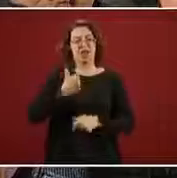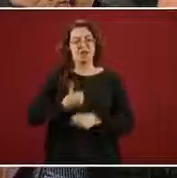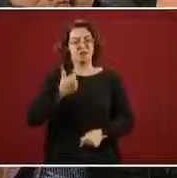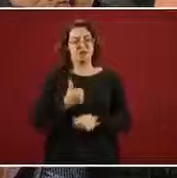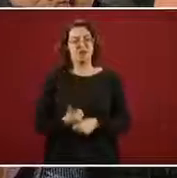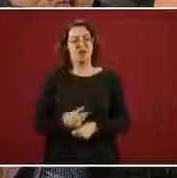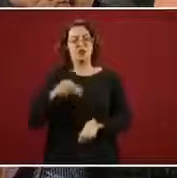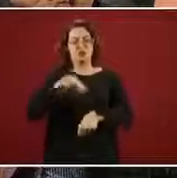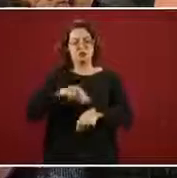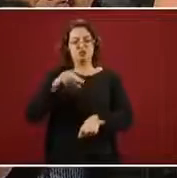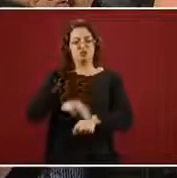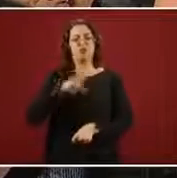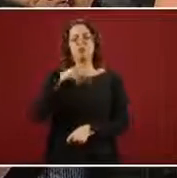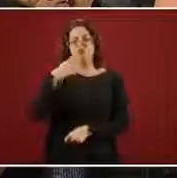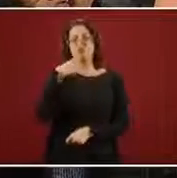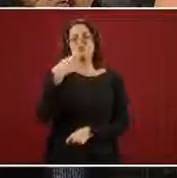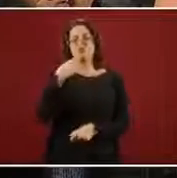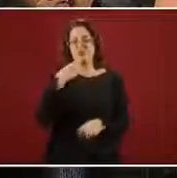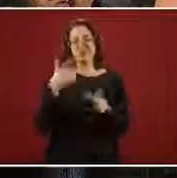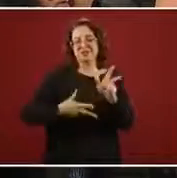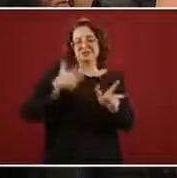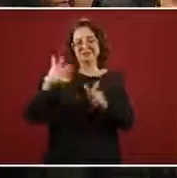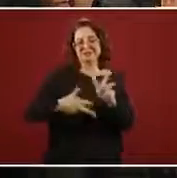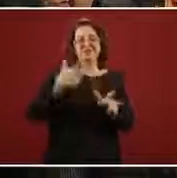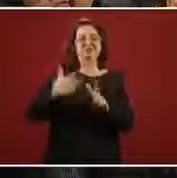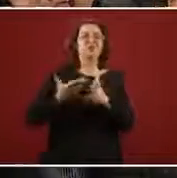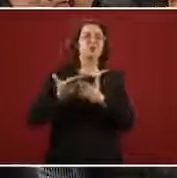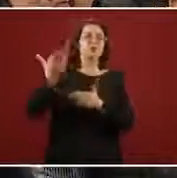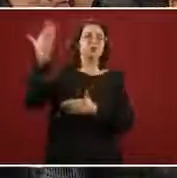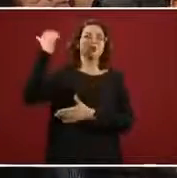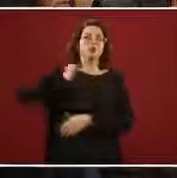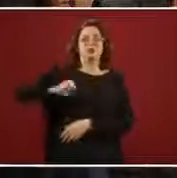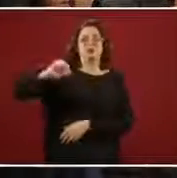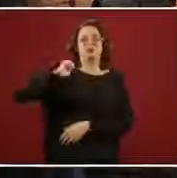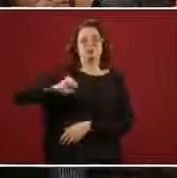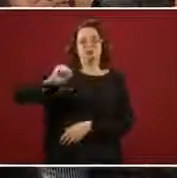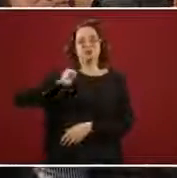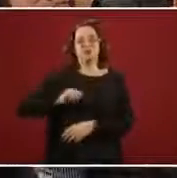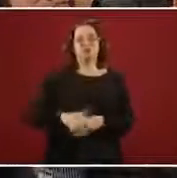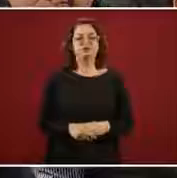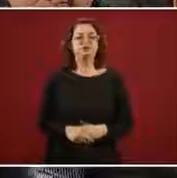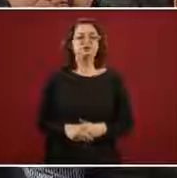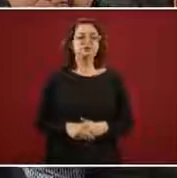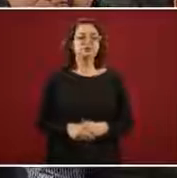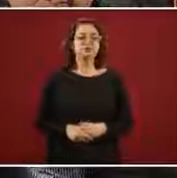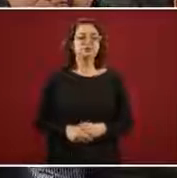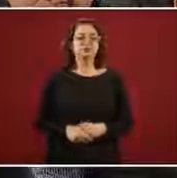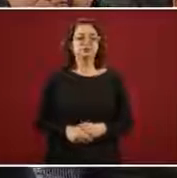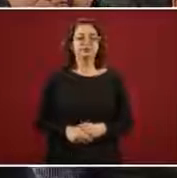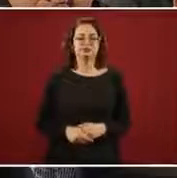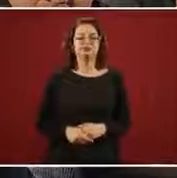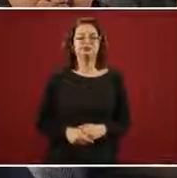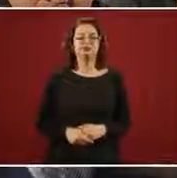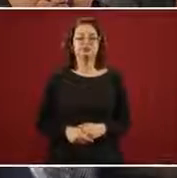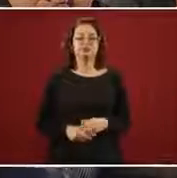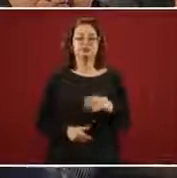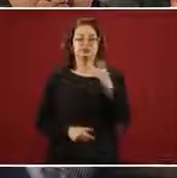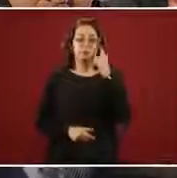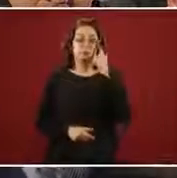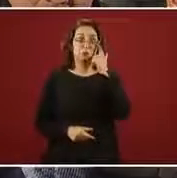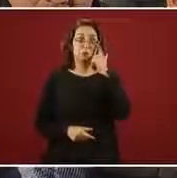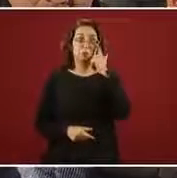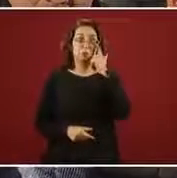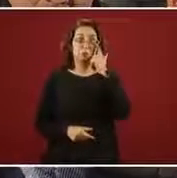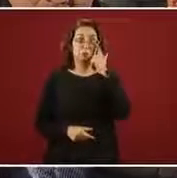atender a las gentes en el tren a principios del siglo pasado. Entonces, ese tren ya